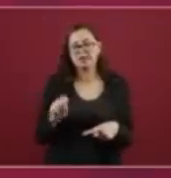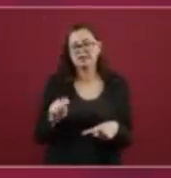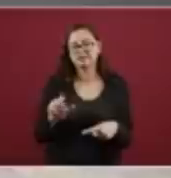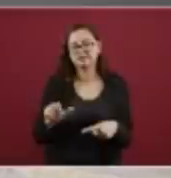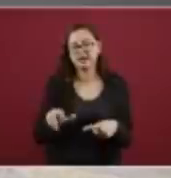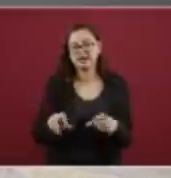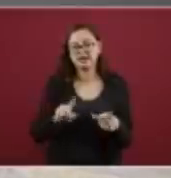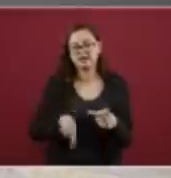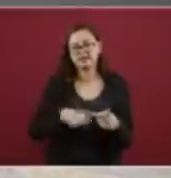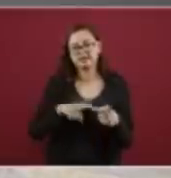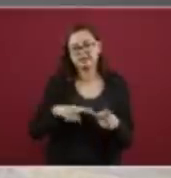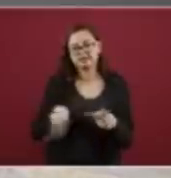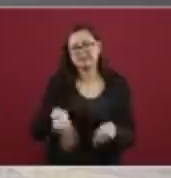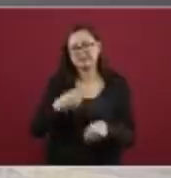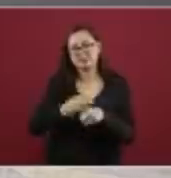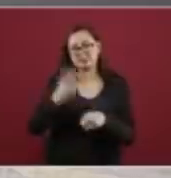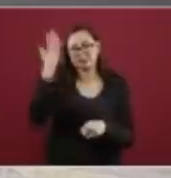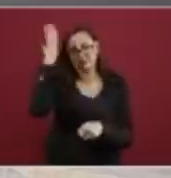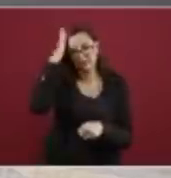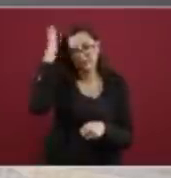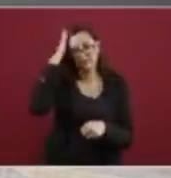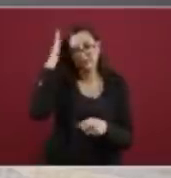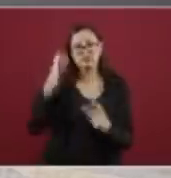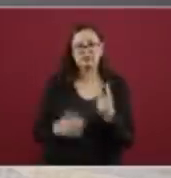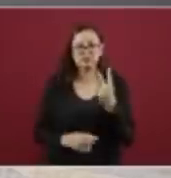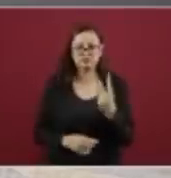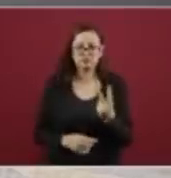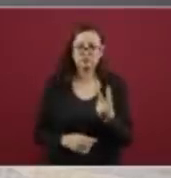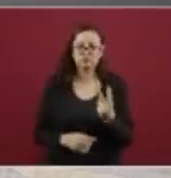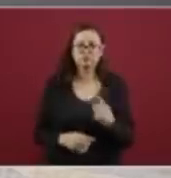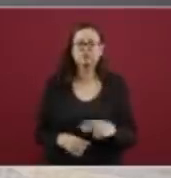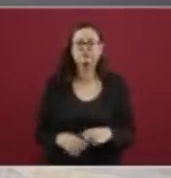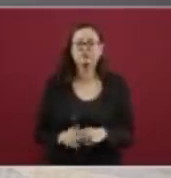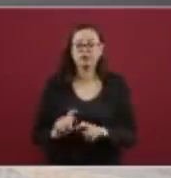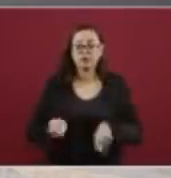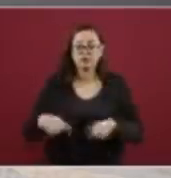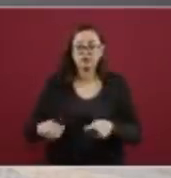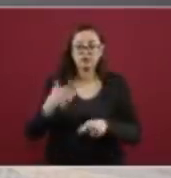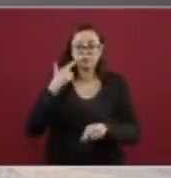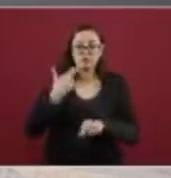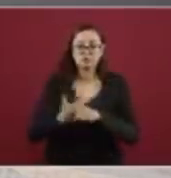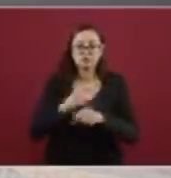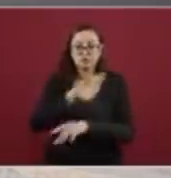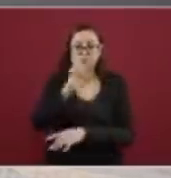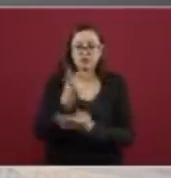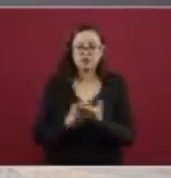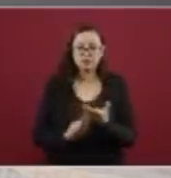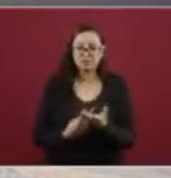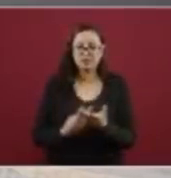encargada de este programa y de otros. Estoy pidiendo que toda esta información